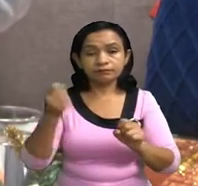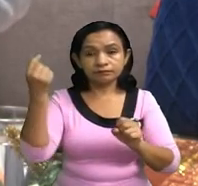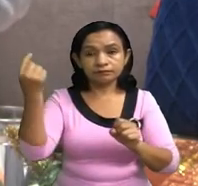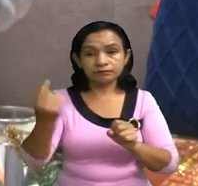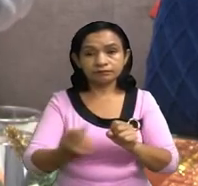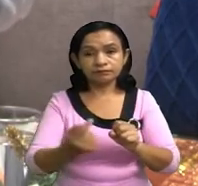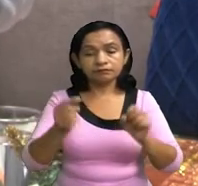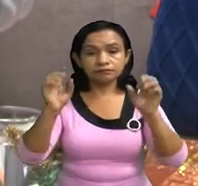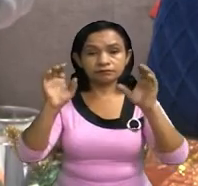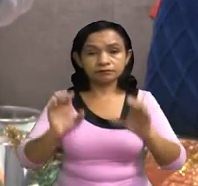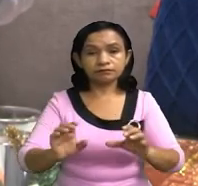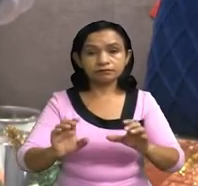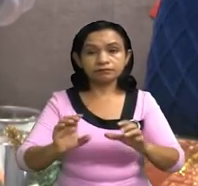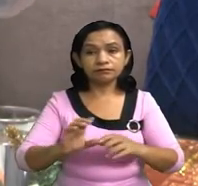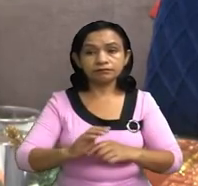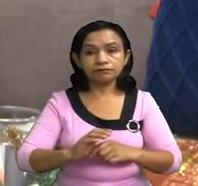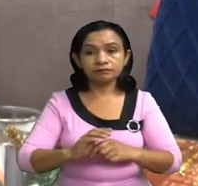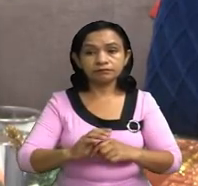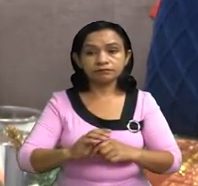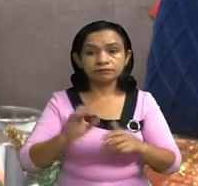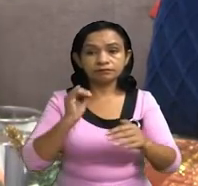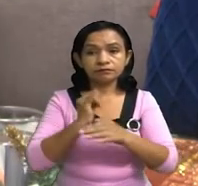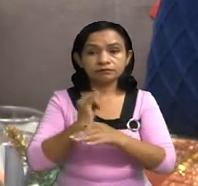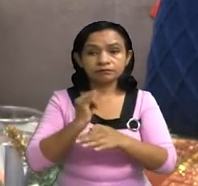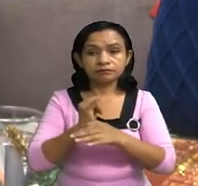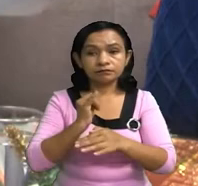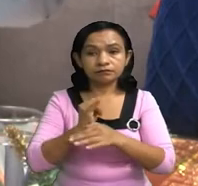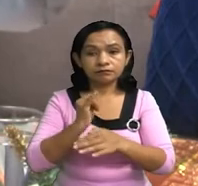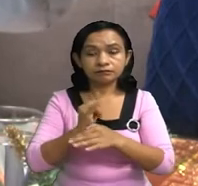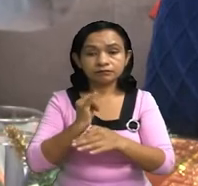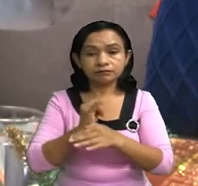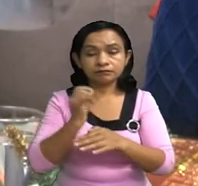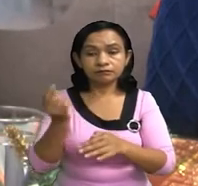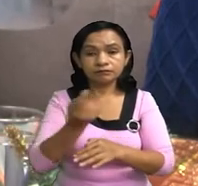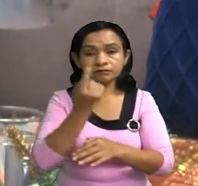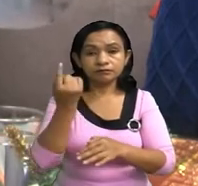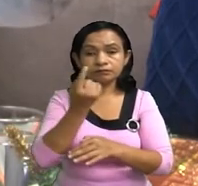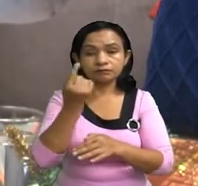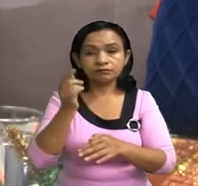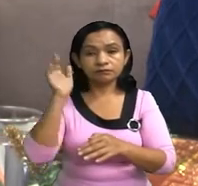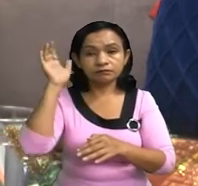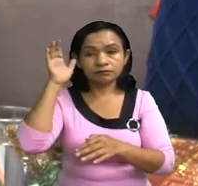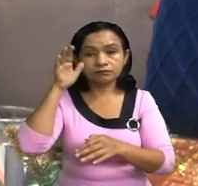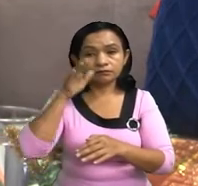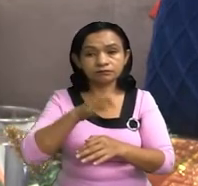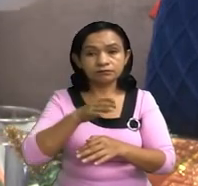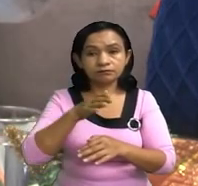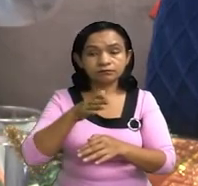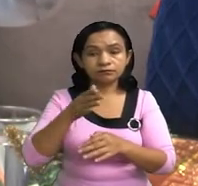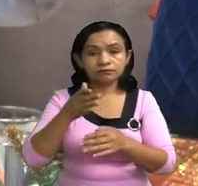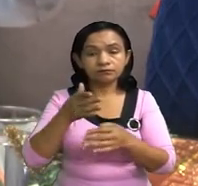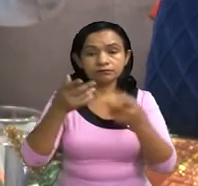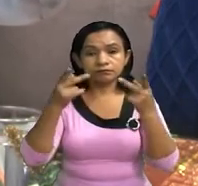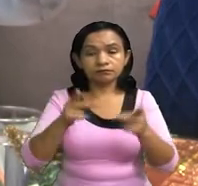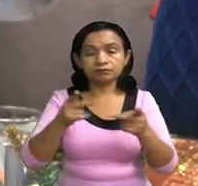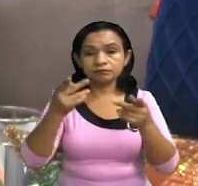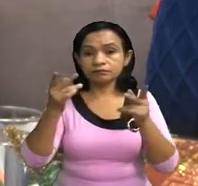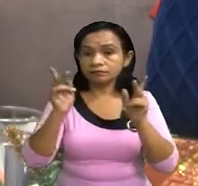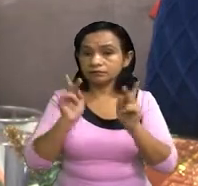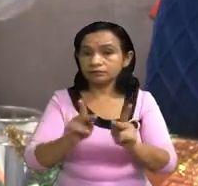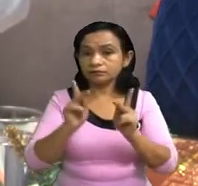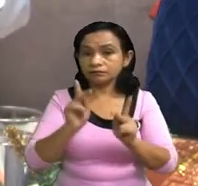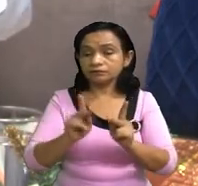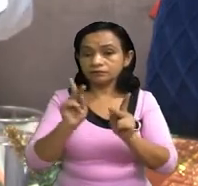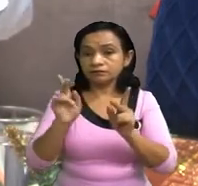por la tarde, y esta iglesia que ha estado tan sola y triste, solo lleno de vandálicos, y de